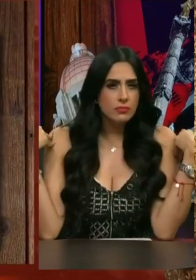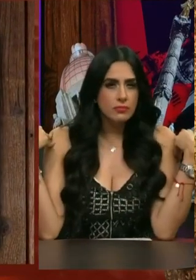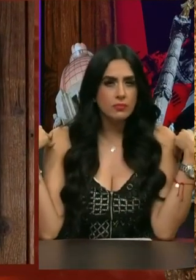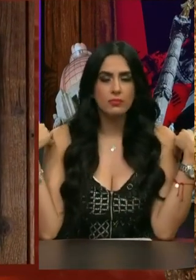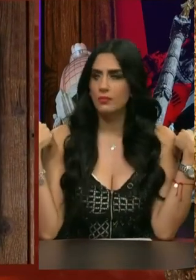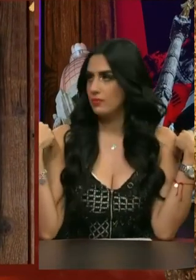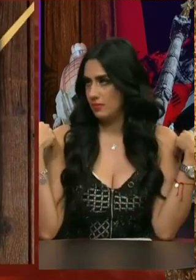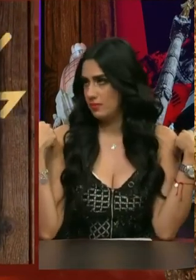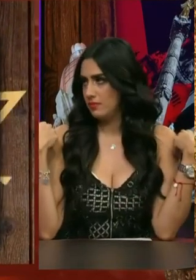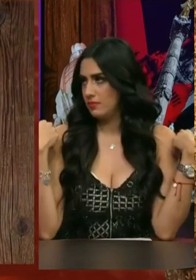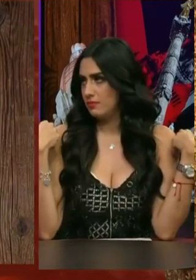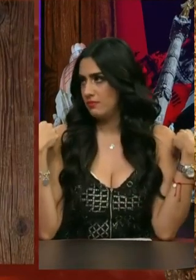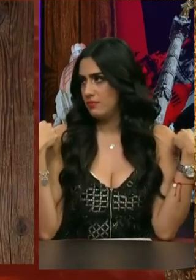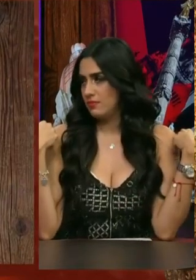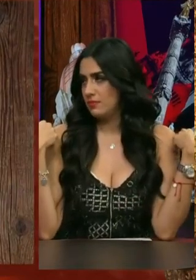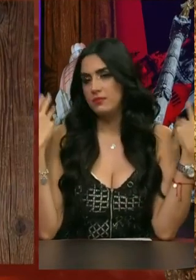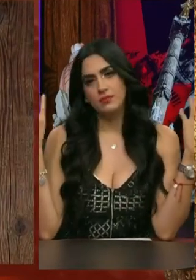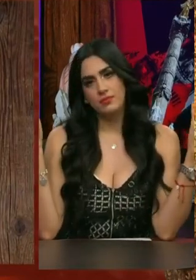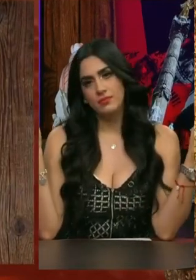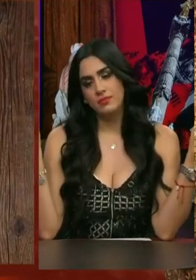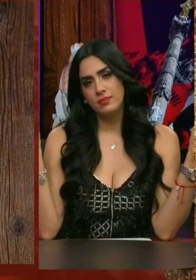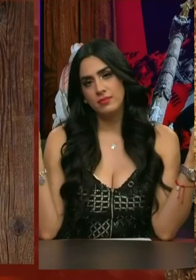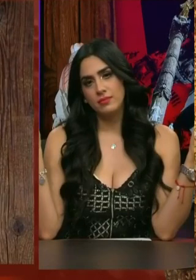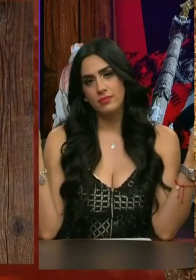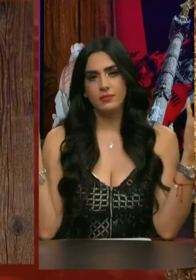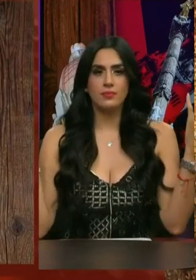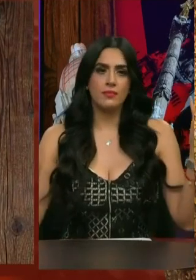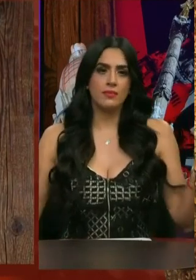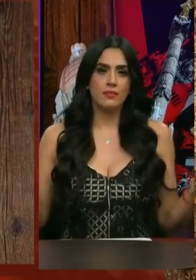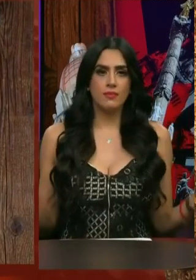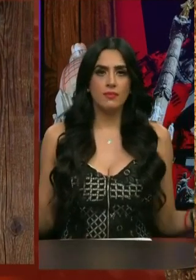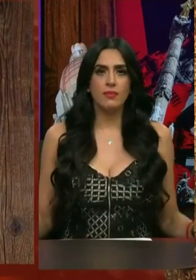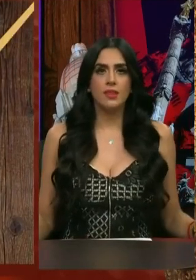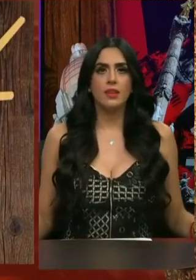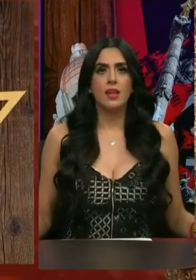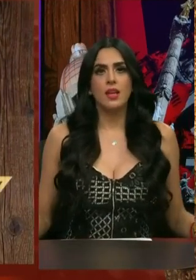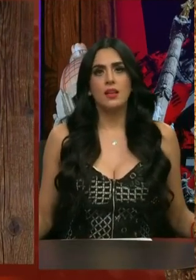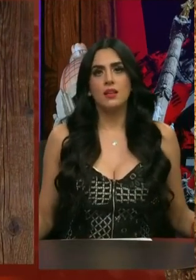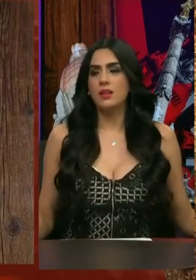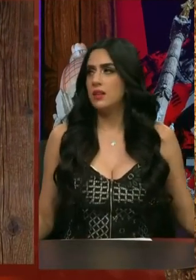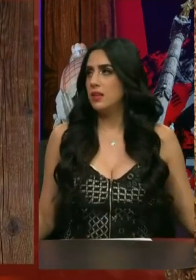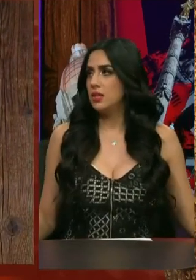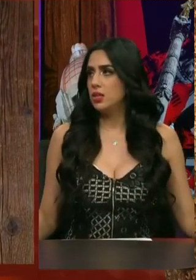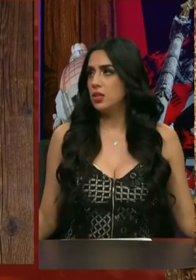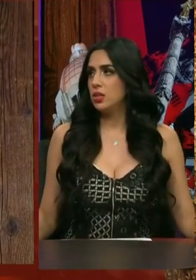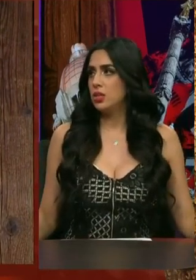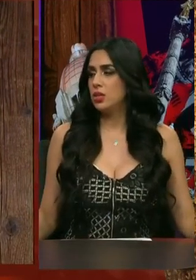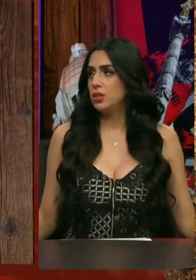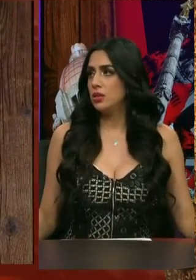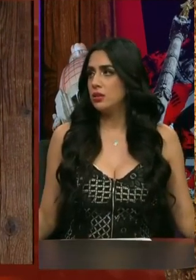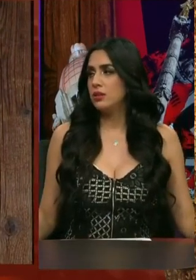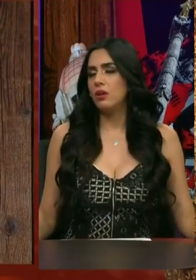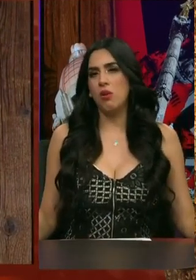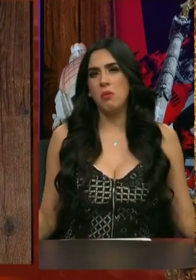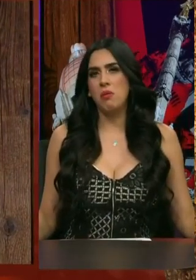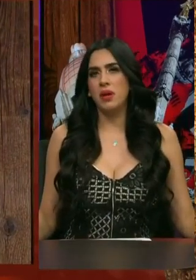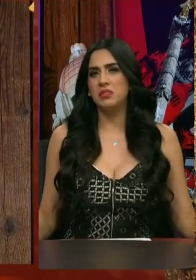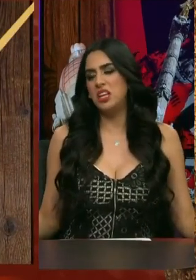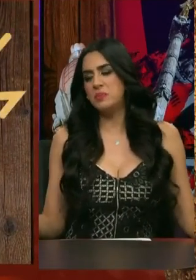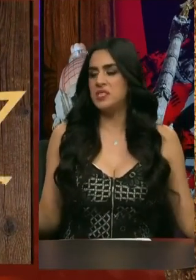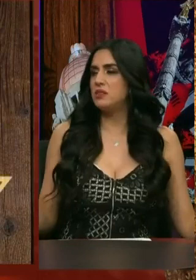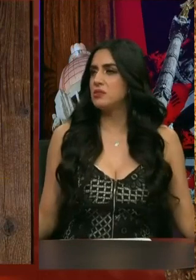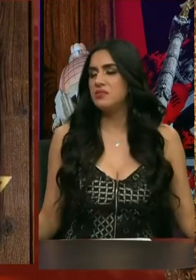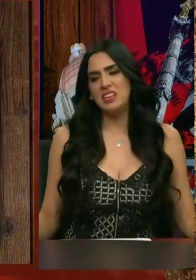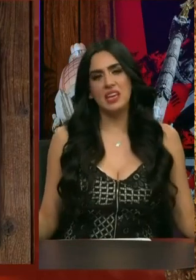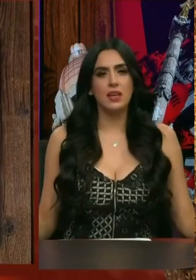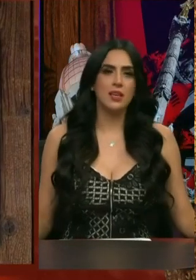algunos, algunos. Otros dijeron que sí. La gran mayoría dijo que no. A mí no me pagaron. A mí me dieron nada más 10 mil pesitos, 15 mil pesitos. ¿Cómo ves?